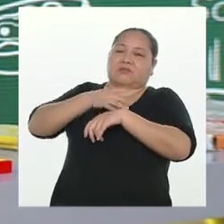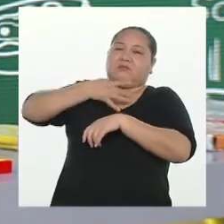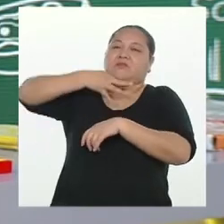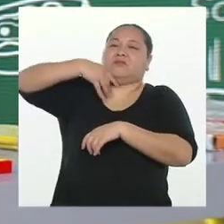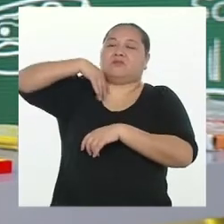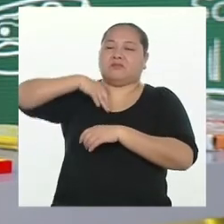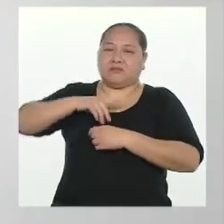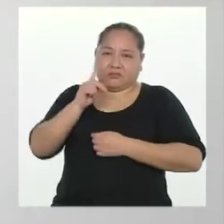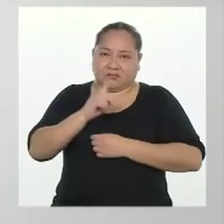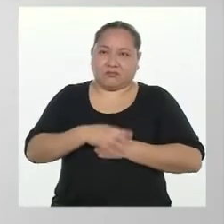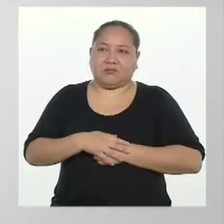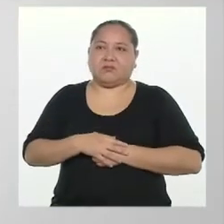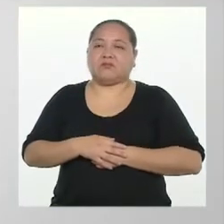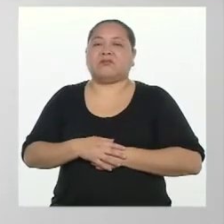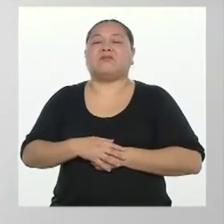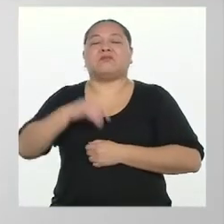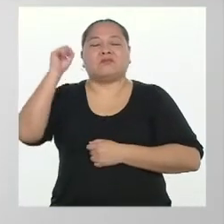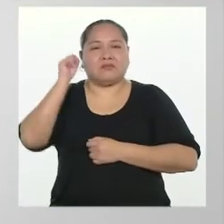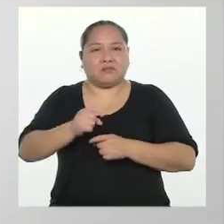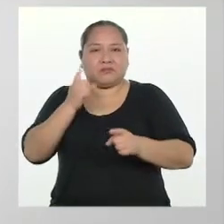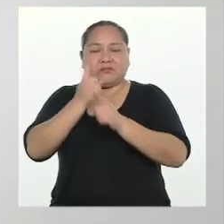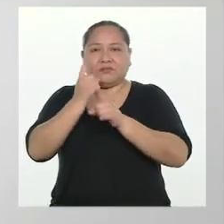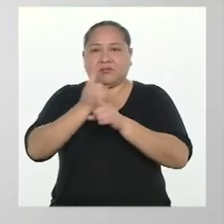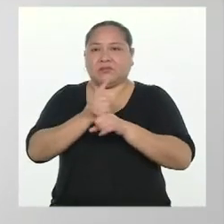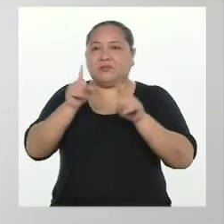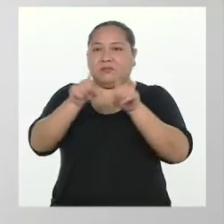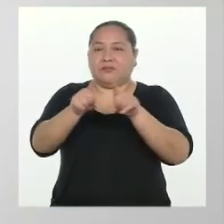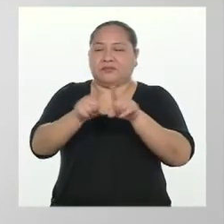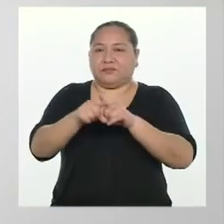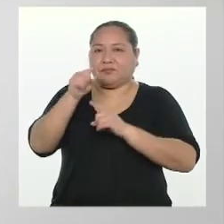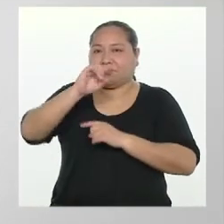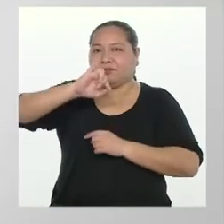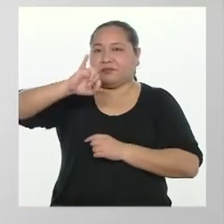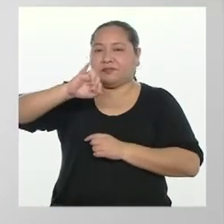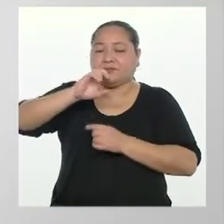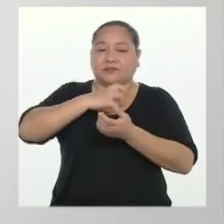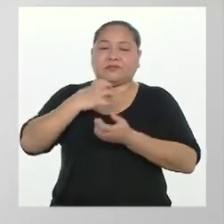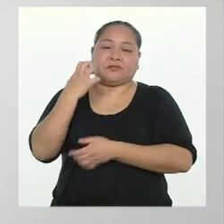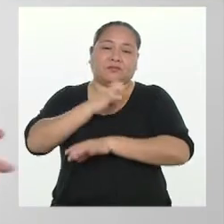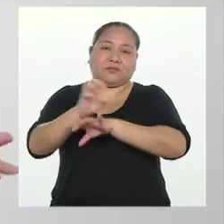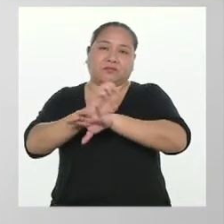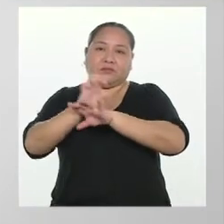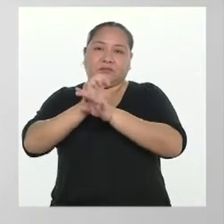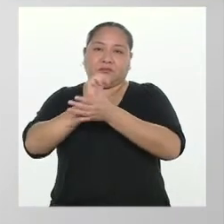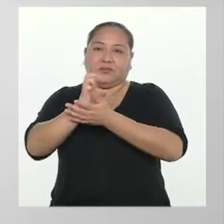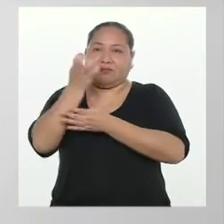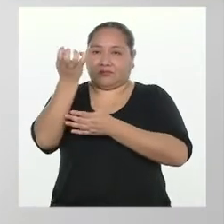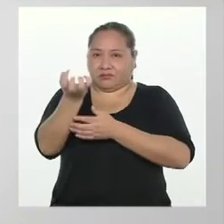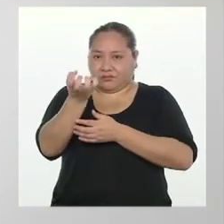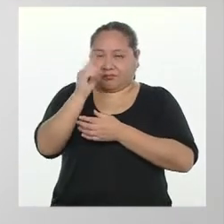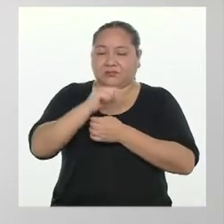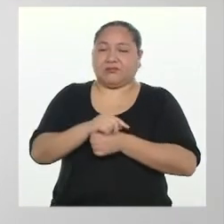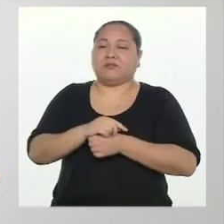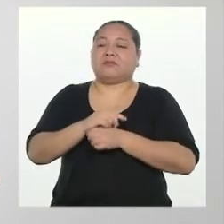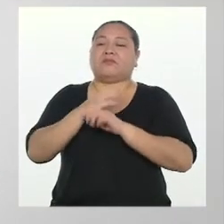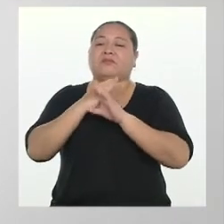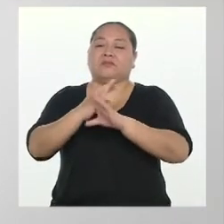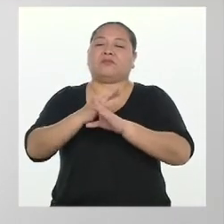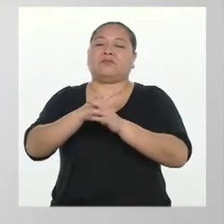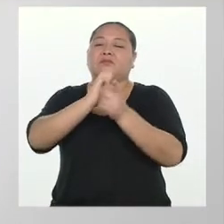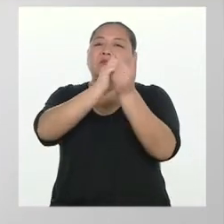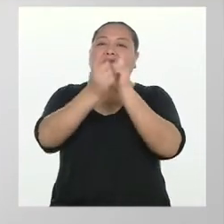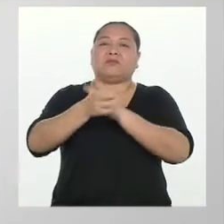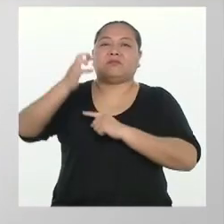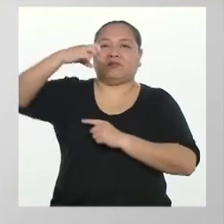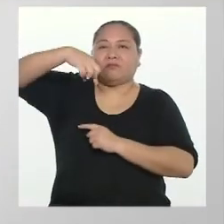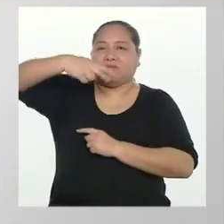del COVID-19. Así es. También el jabón desestabiliza el pH del ecosistema de las bacterias